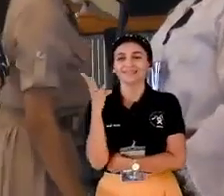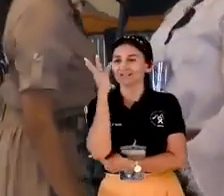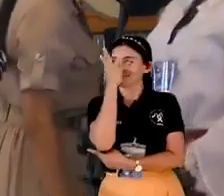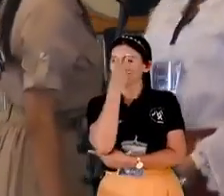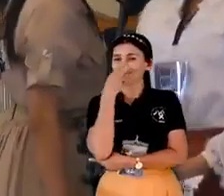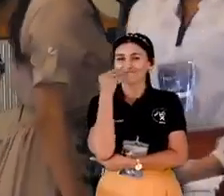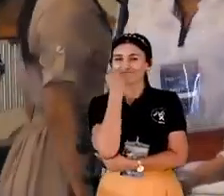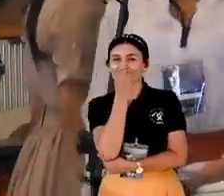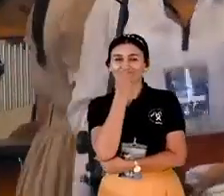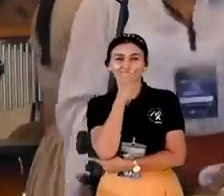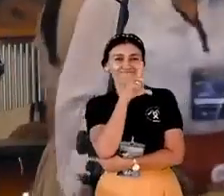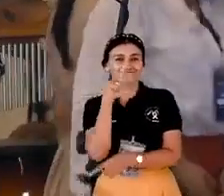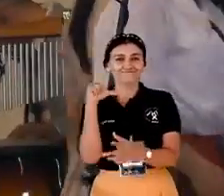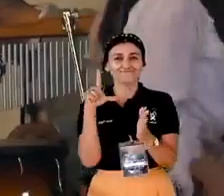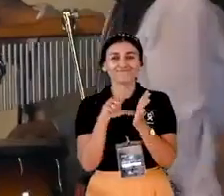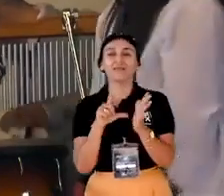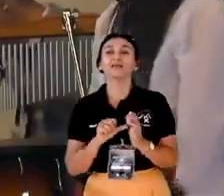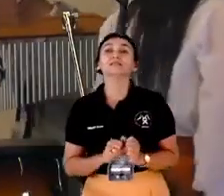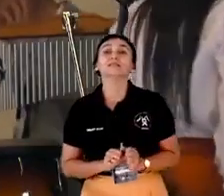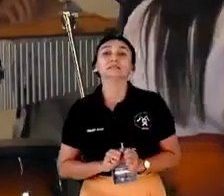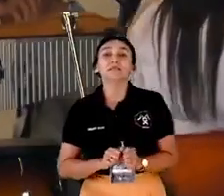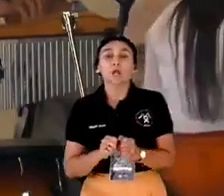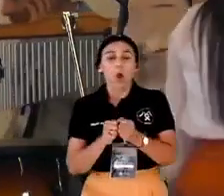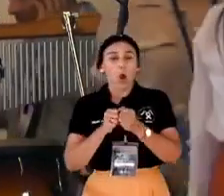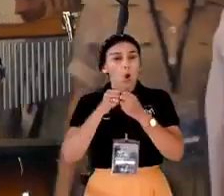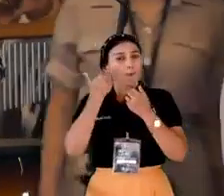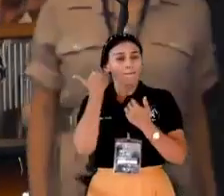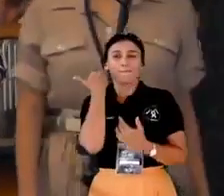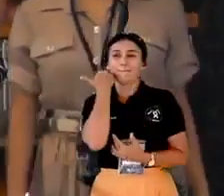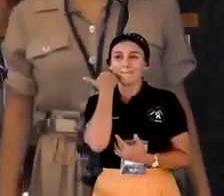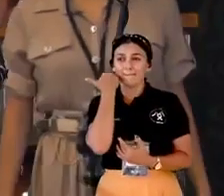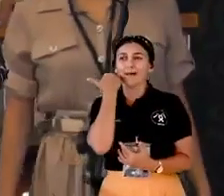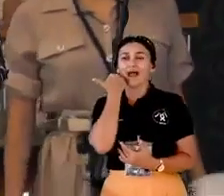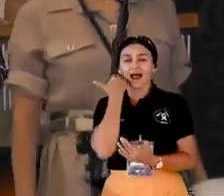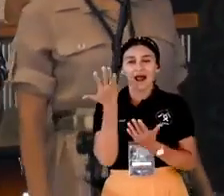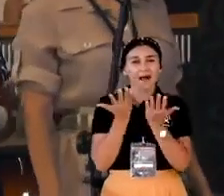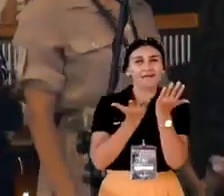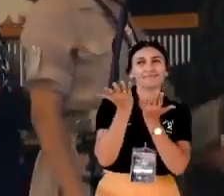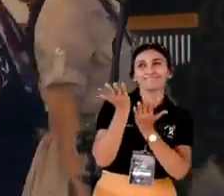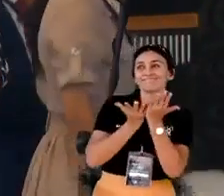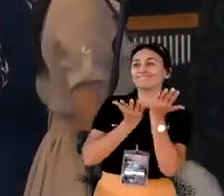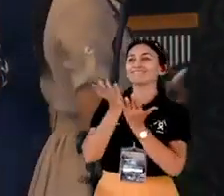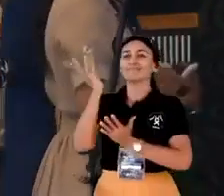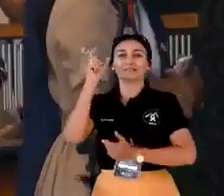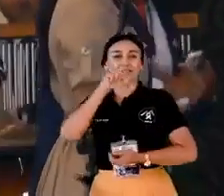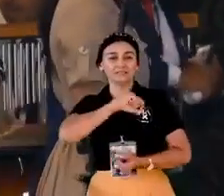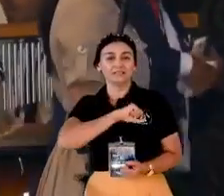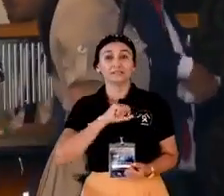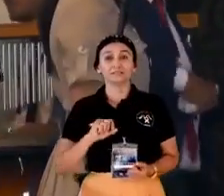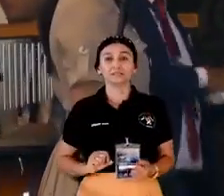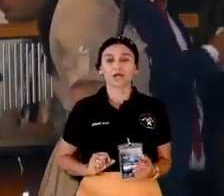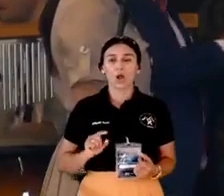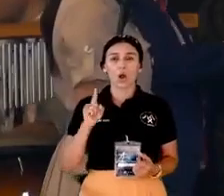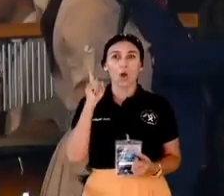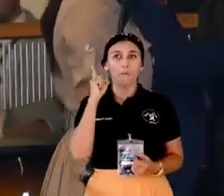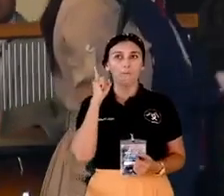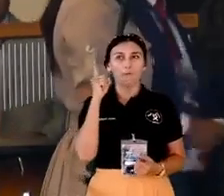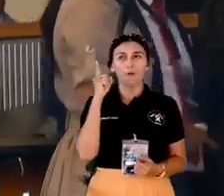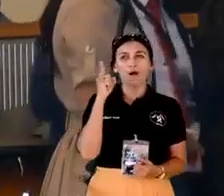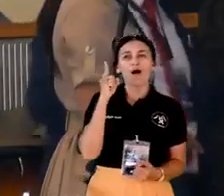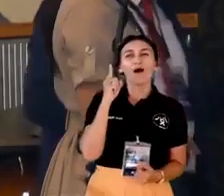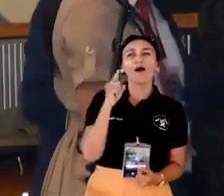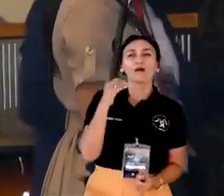líderes, mujeres que han dispuesto su vida para el servicio del Señor, como un día lo hizo una